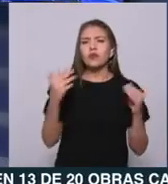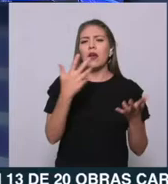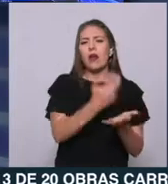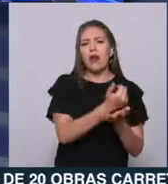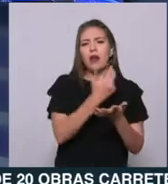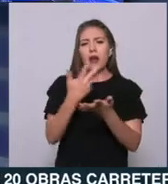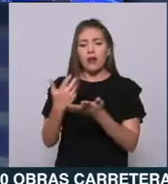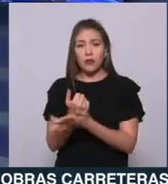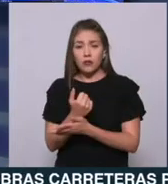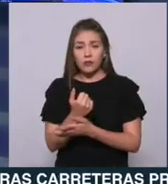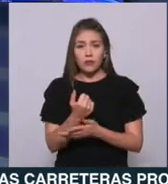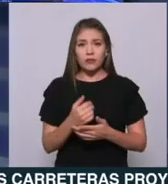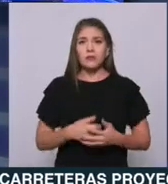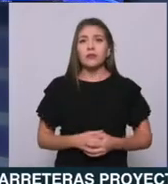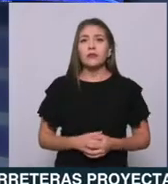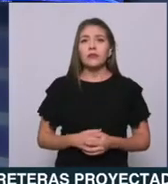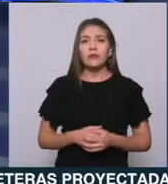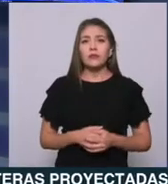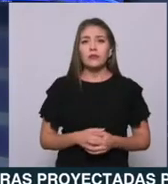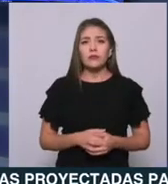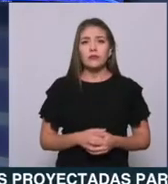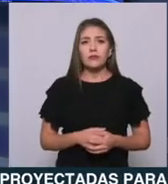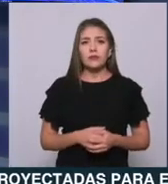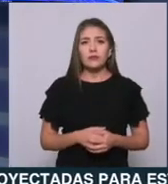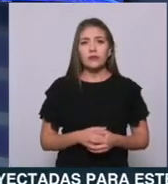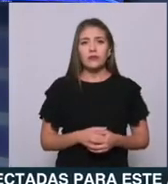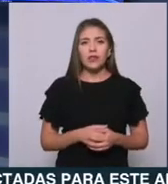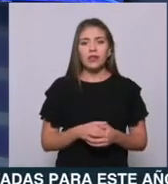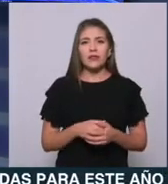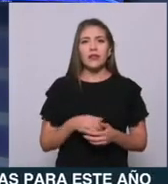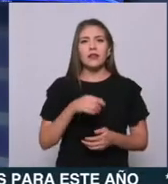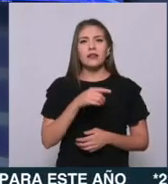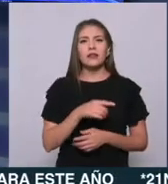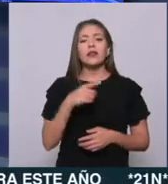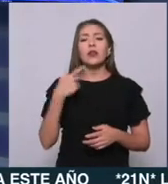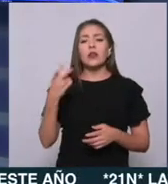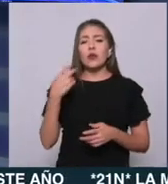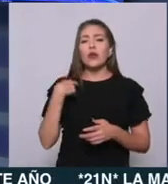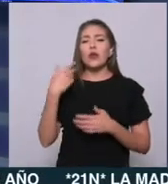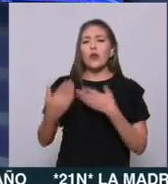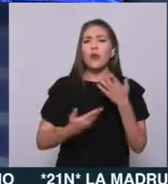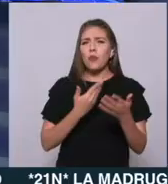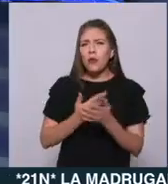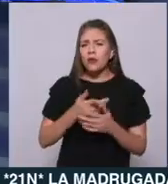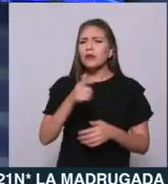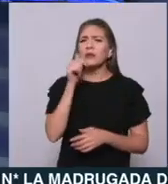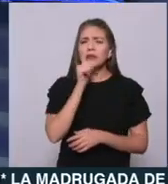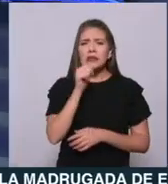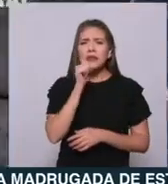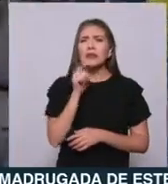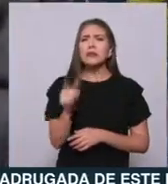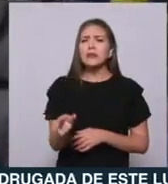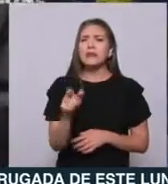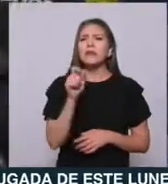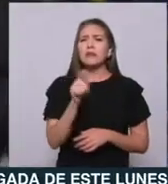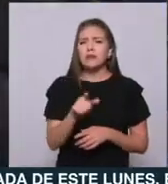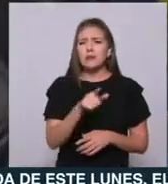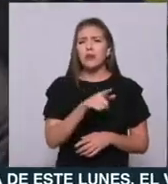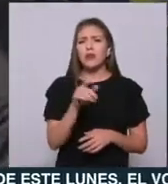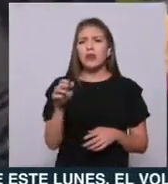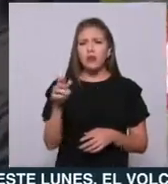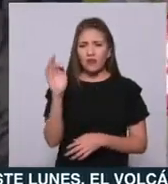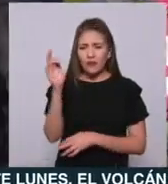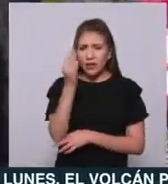la institución? Bueno, pues mira, esa ha sido la postura que yo les he propuesto en todo momento a los elementos de las fuerzas